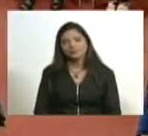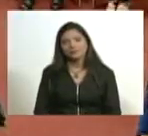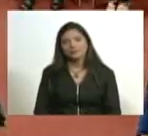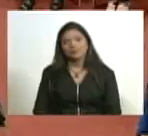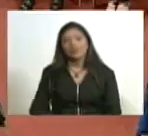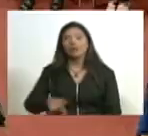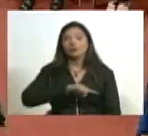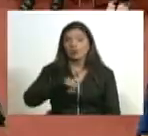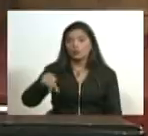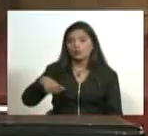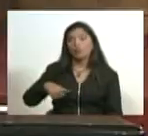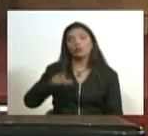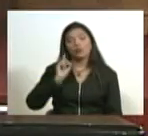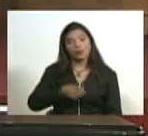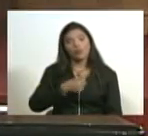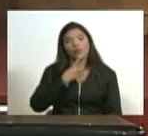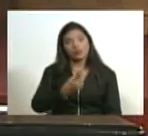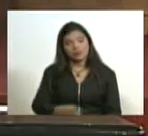Nosotros, yo tengo que decirlo,